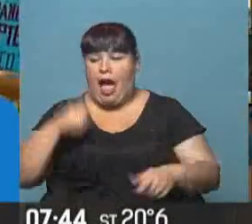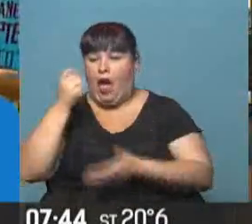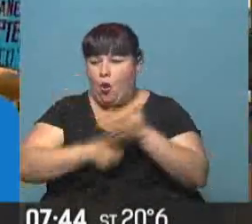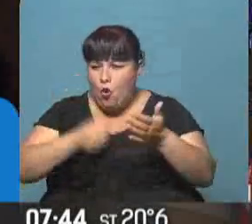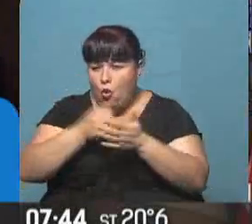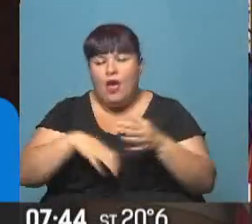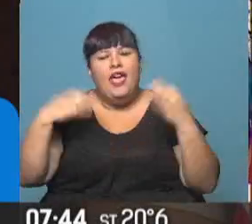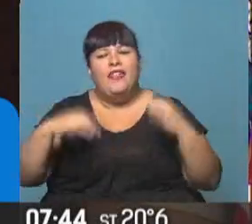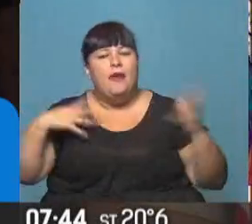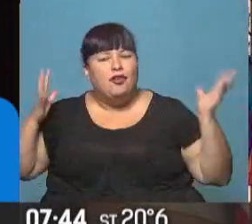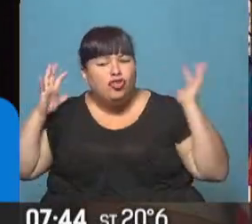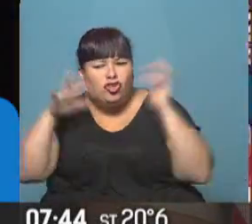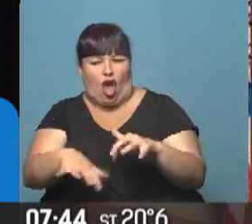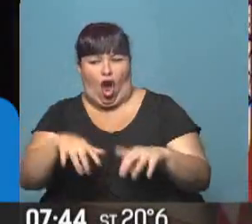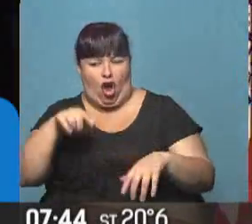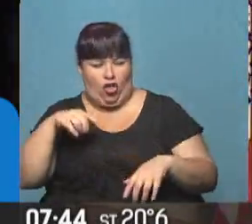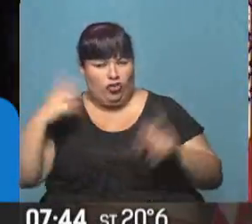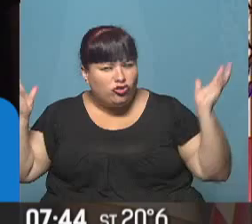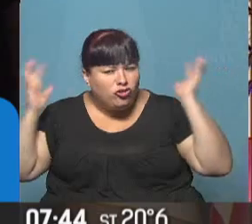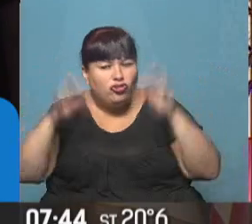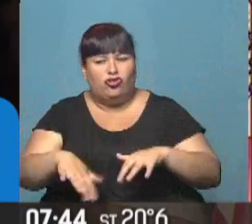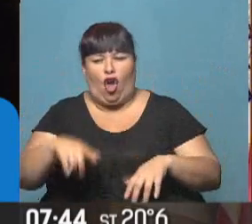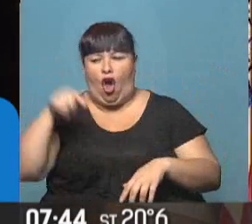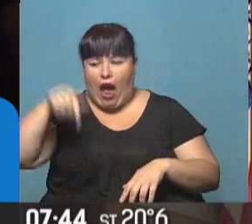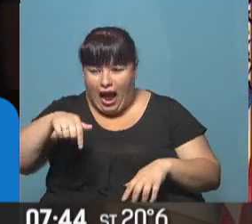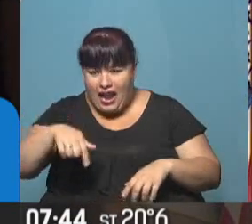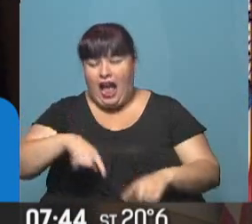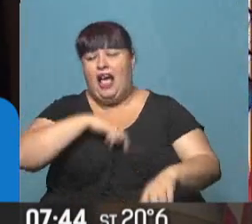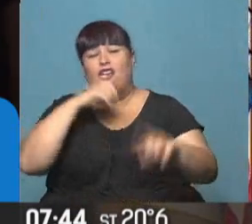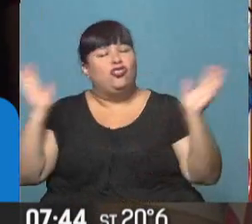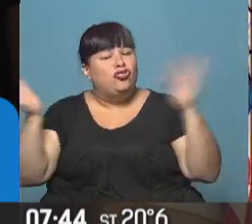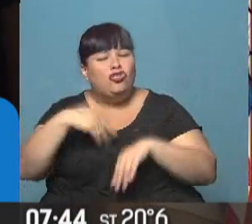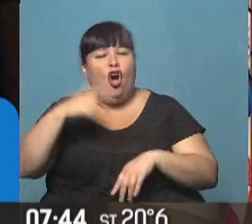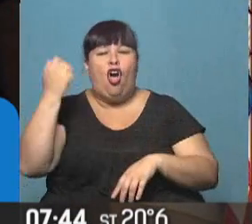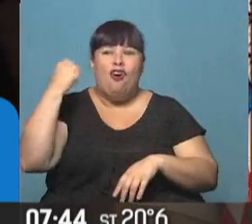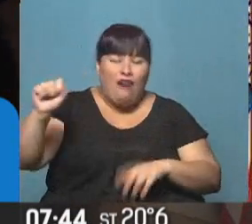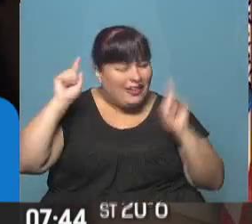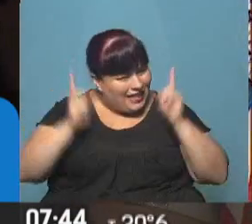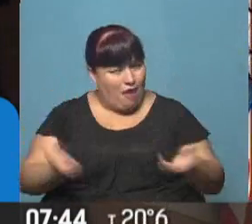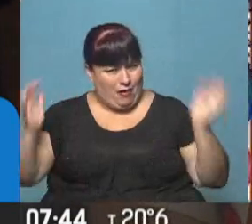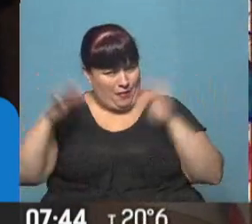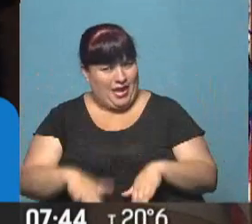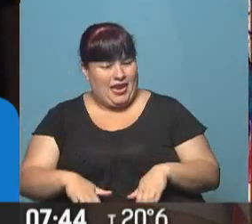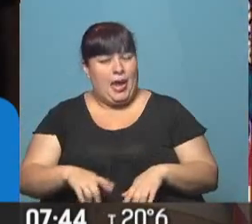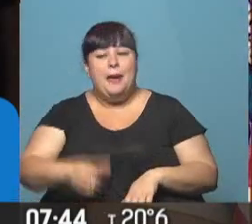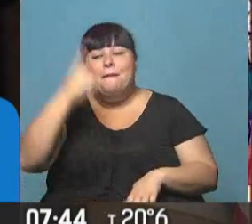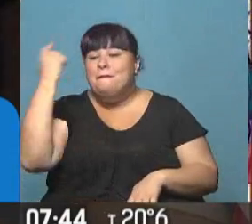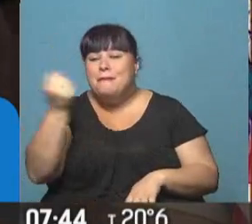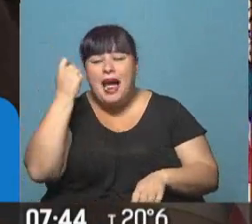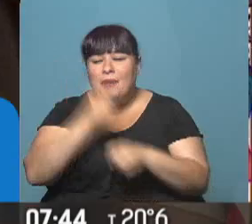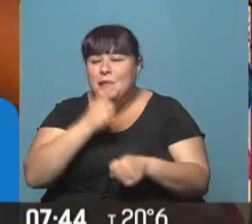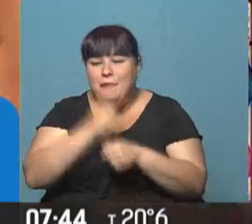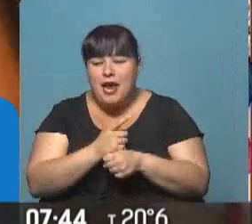Y necesitamos que vengan todos, todos los que están acá, todos los que no vinieron, pero